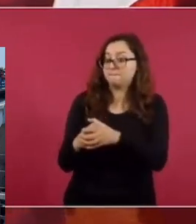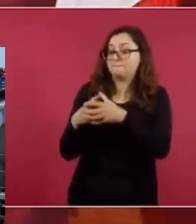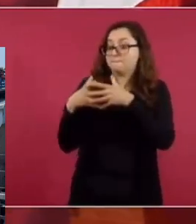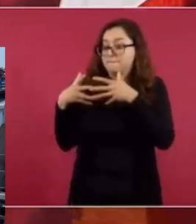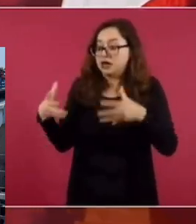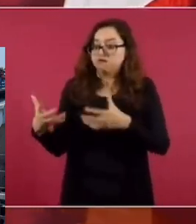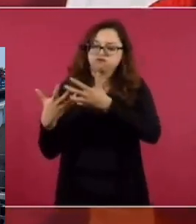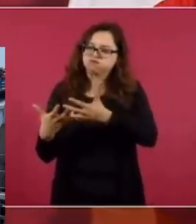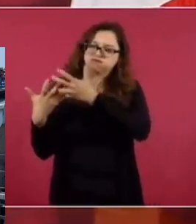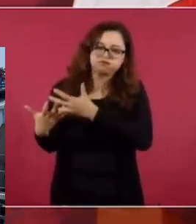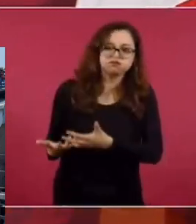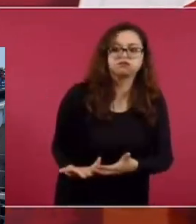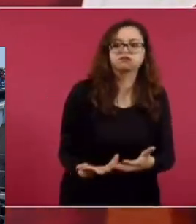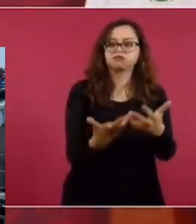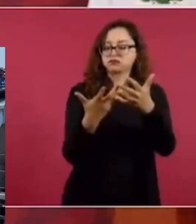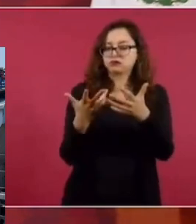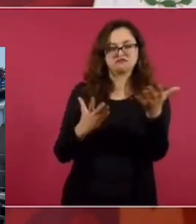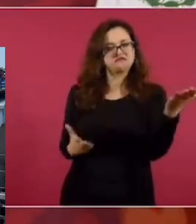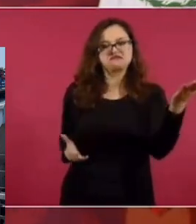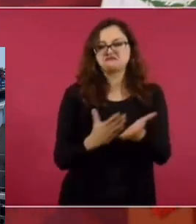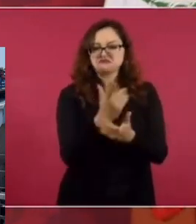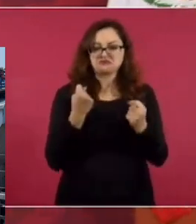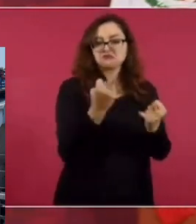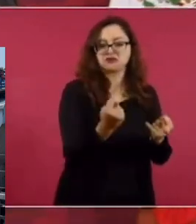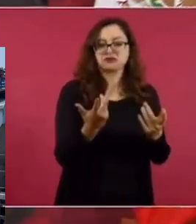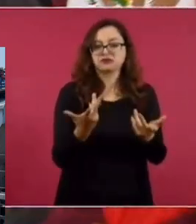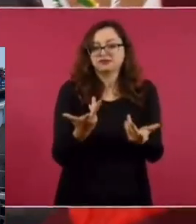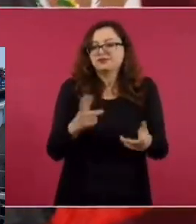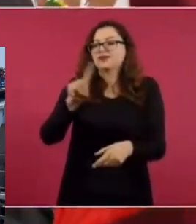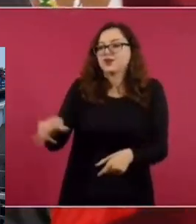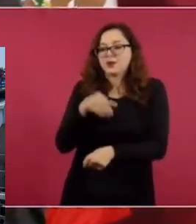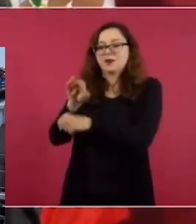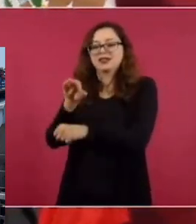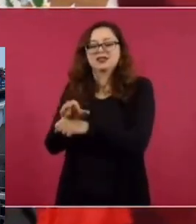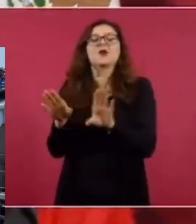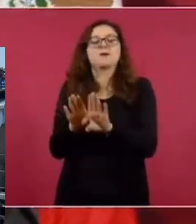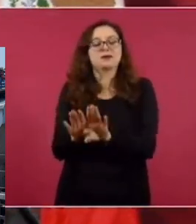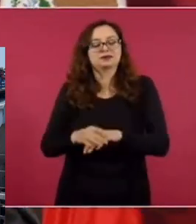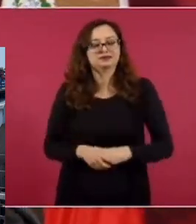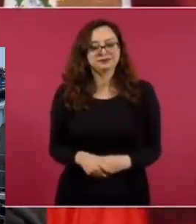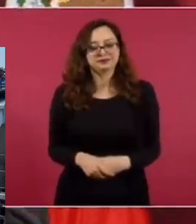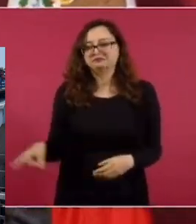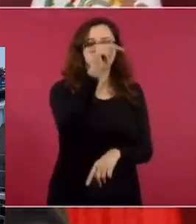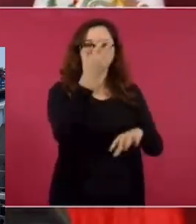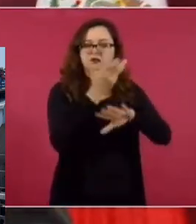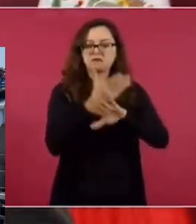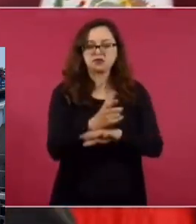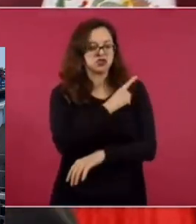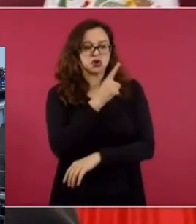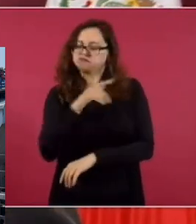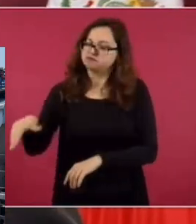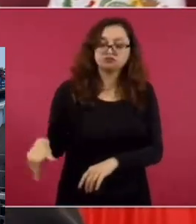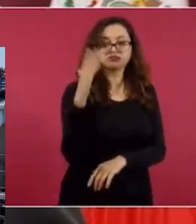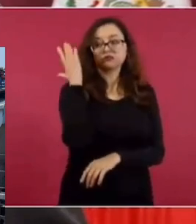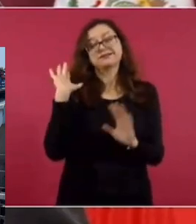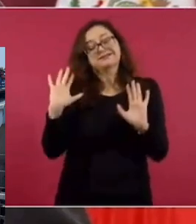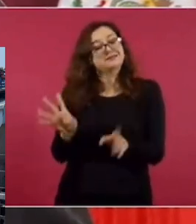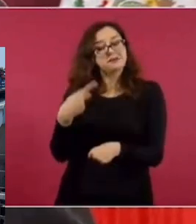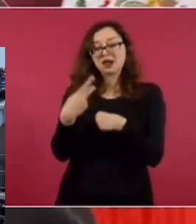introducen sin protección hacia el norte, corren muchos riesgos. Tan solo